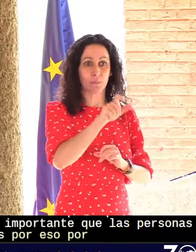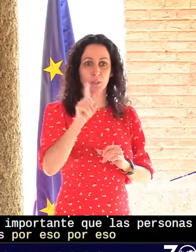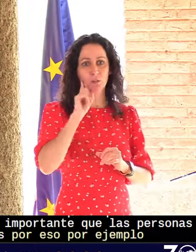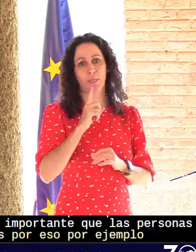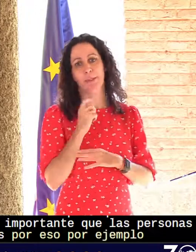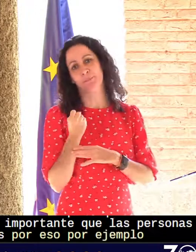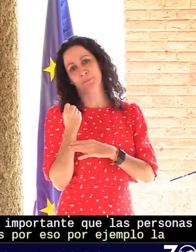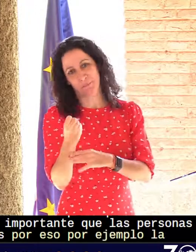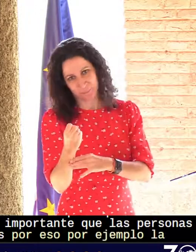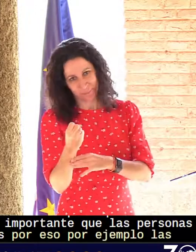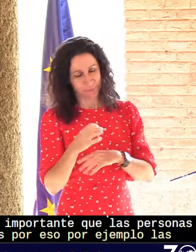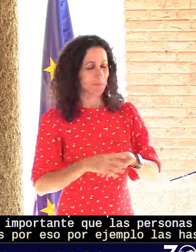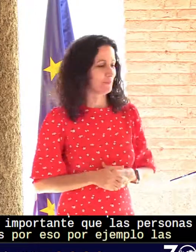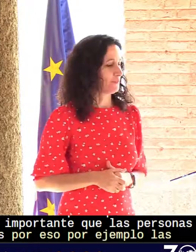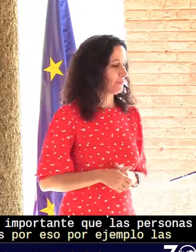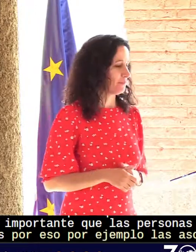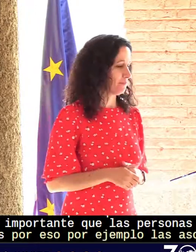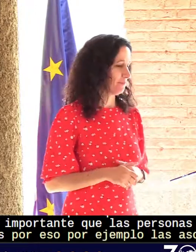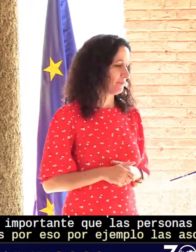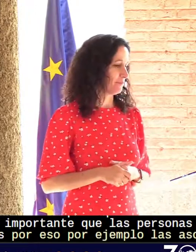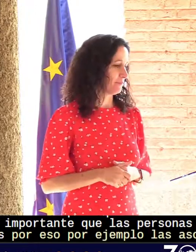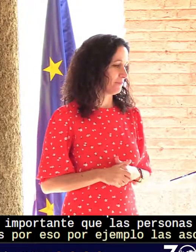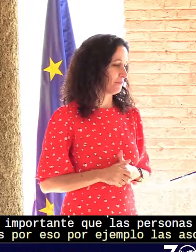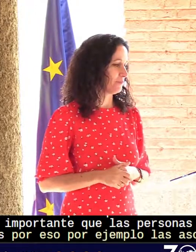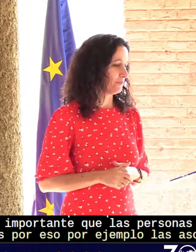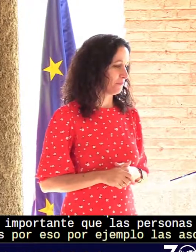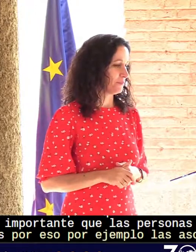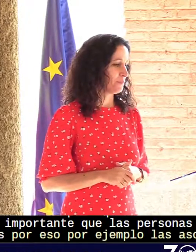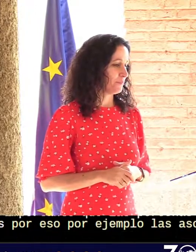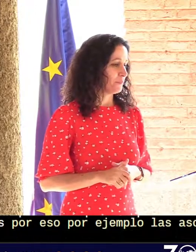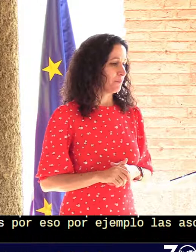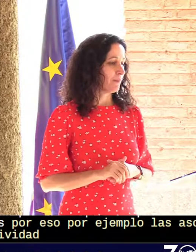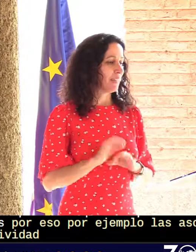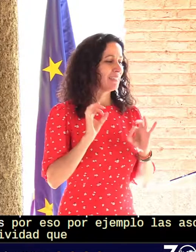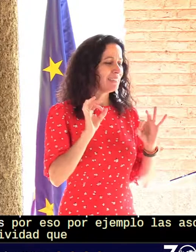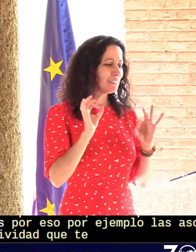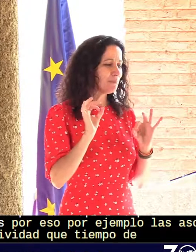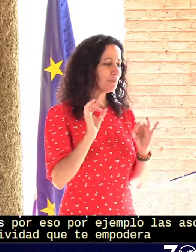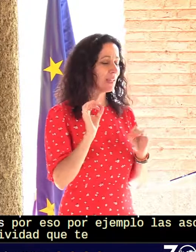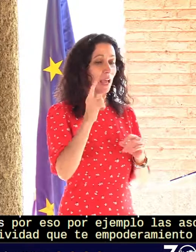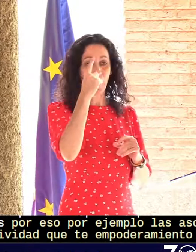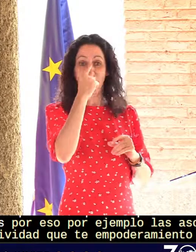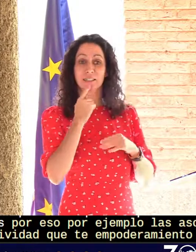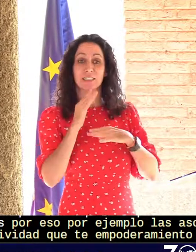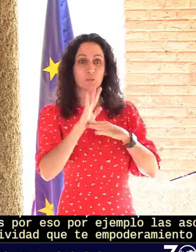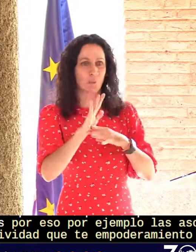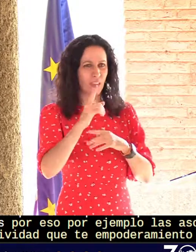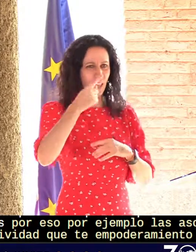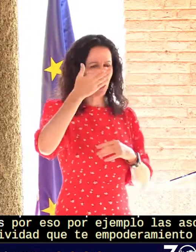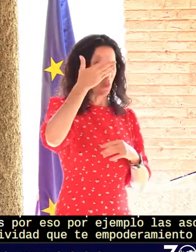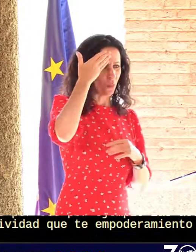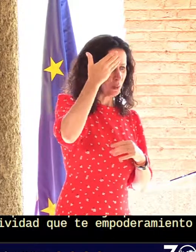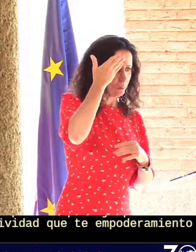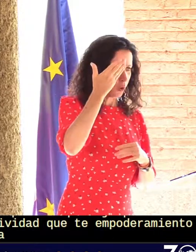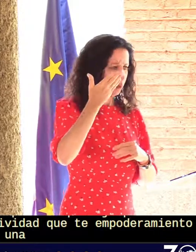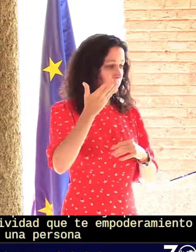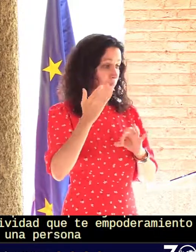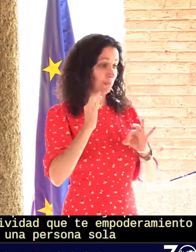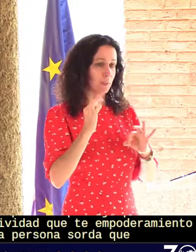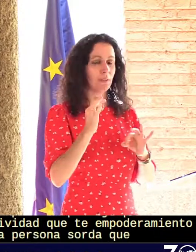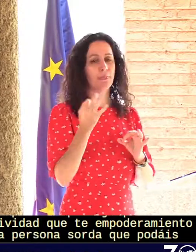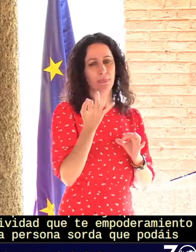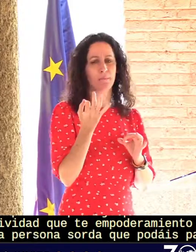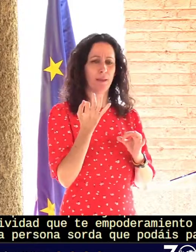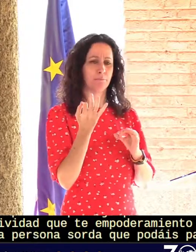ejemplo las las asociaciones si si fomentan alguna actividad que de empoderamiento si vosotros queréis ser aliados de una persona sorda que